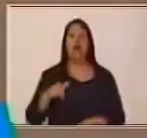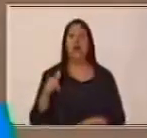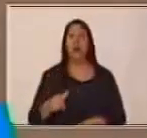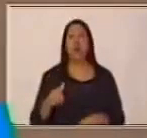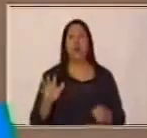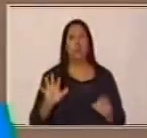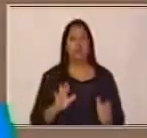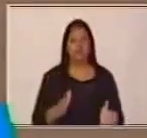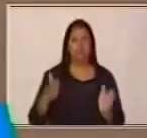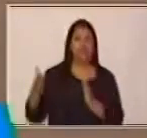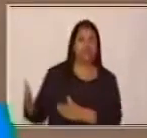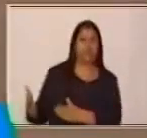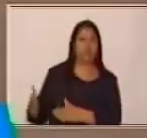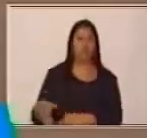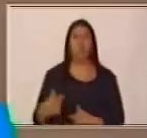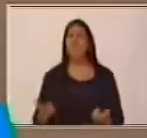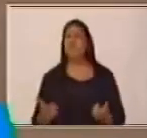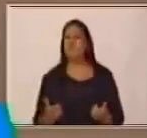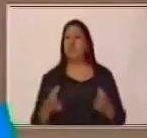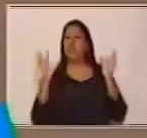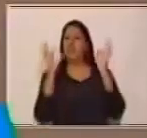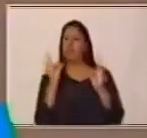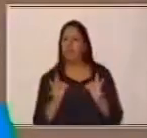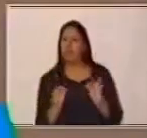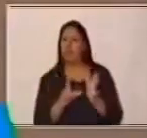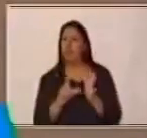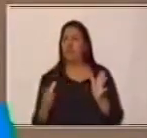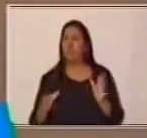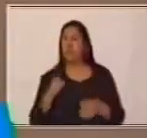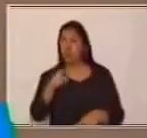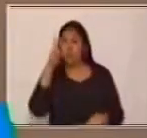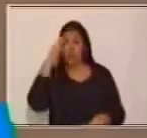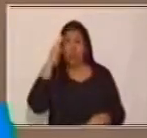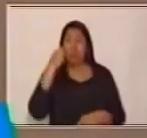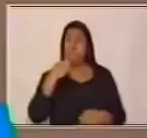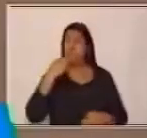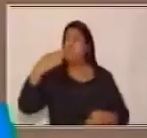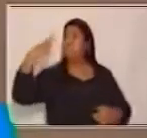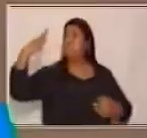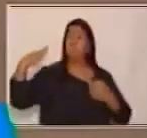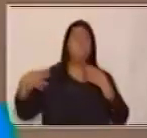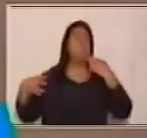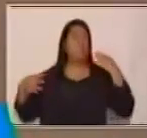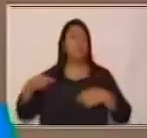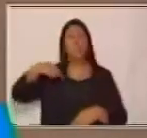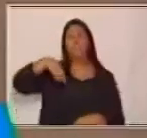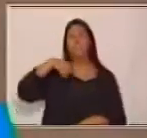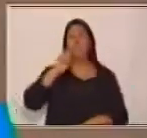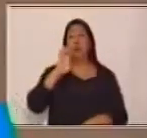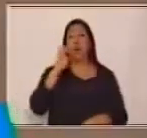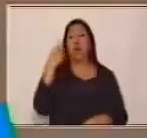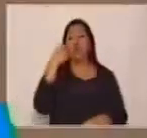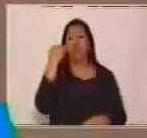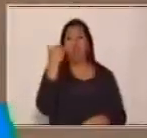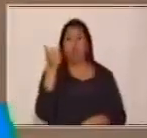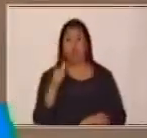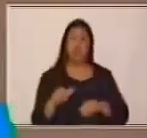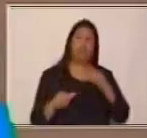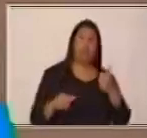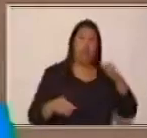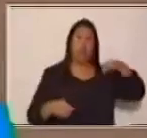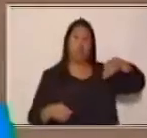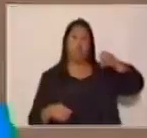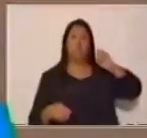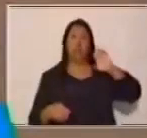literarias. ¿También recuerdas qué es poesía y qué es un poema? Como te indicaba, figuras literarias también se le